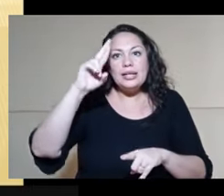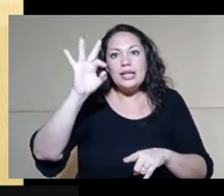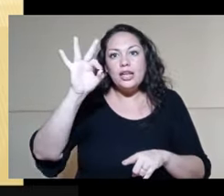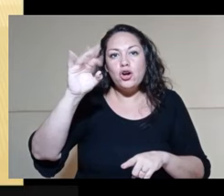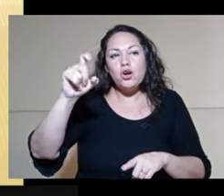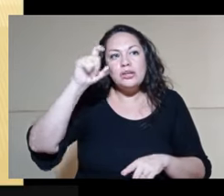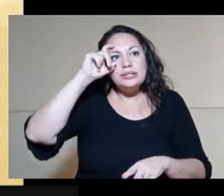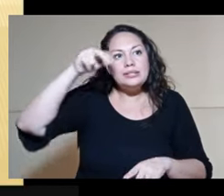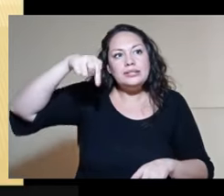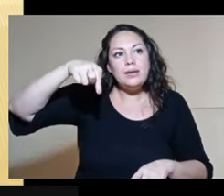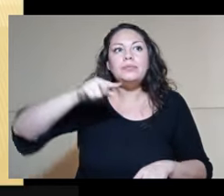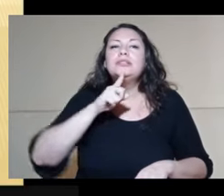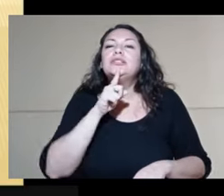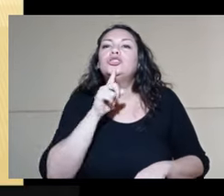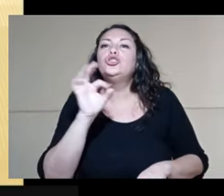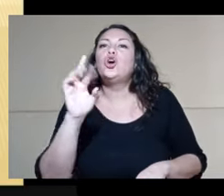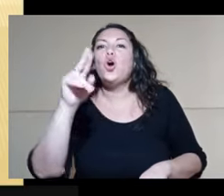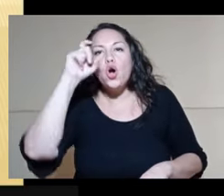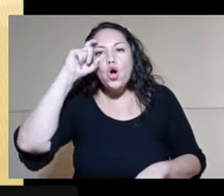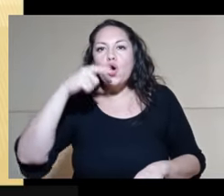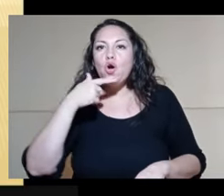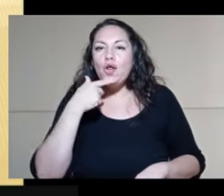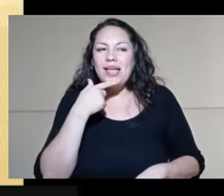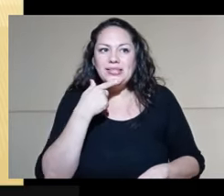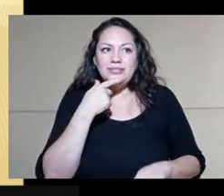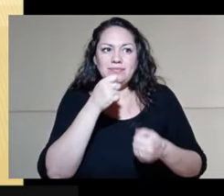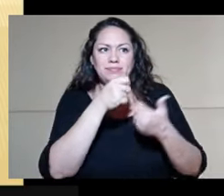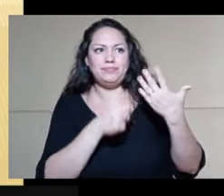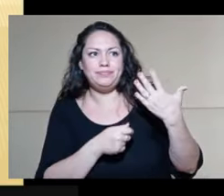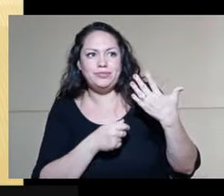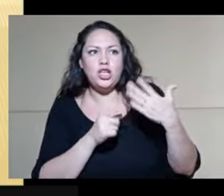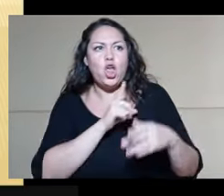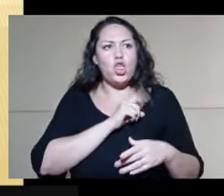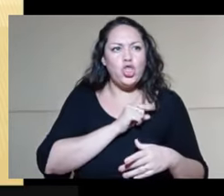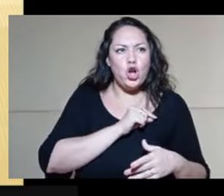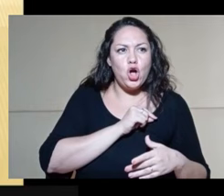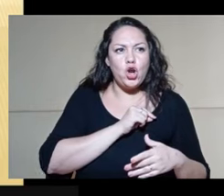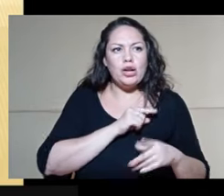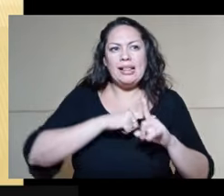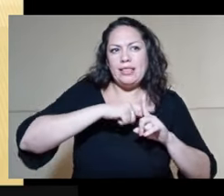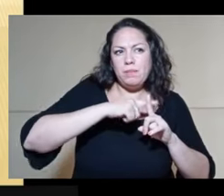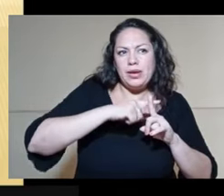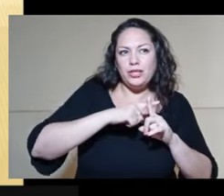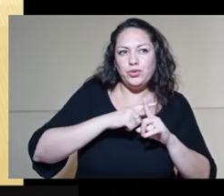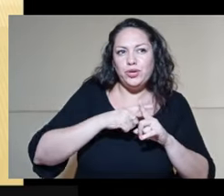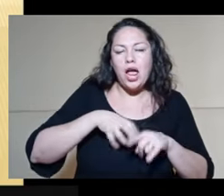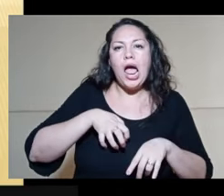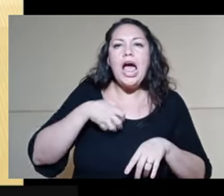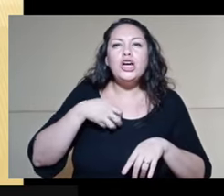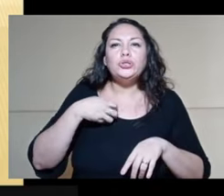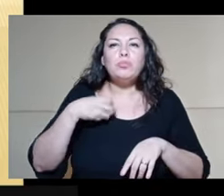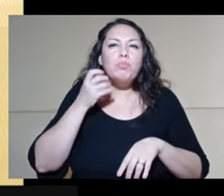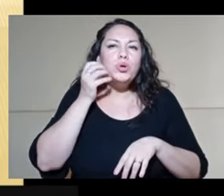dolor superficial, la temperatura, el prurito es la picazón y el cosquilleo. Todo eso son exteroceptores.